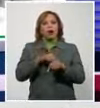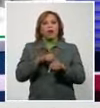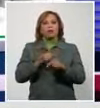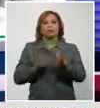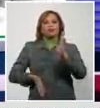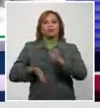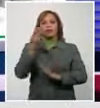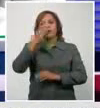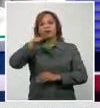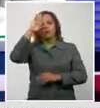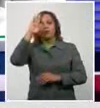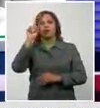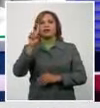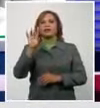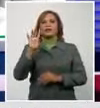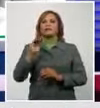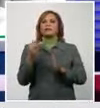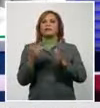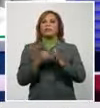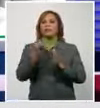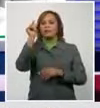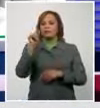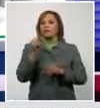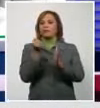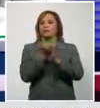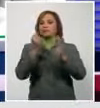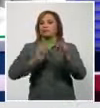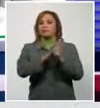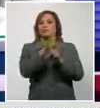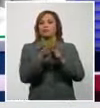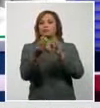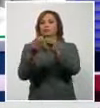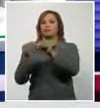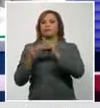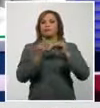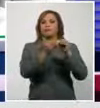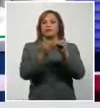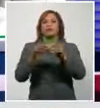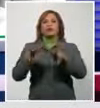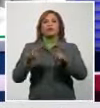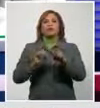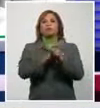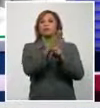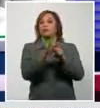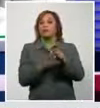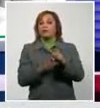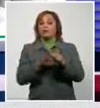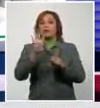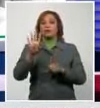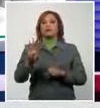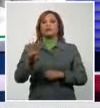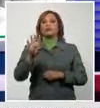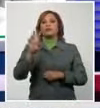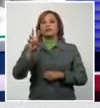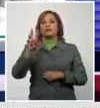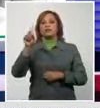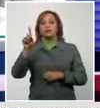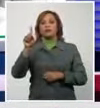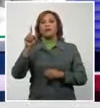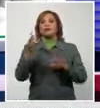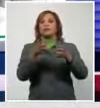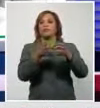de 15.000 confirmados totales contagiados con el nuevo coronavirus, 431 personas